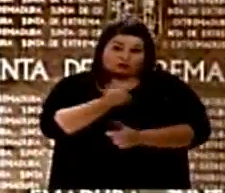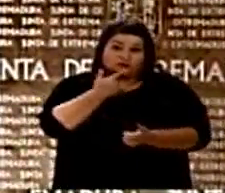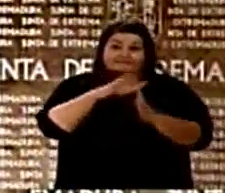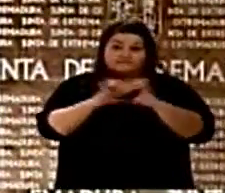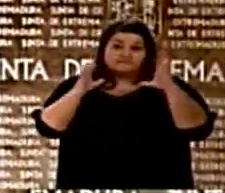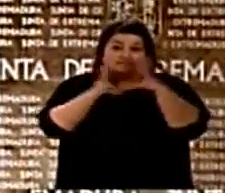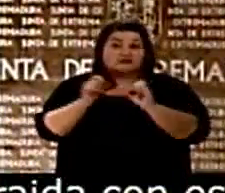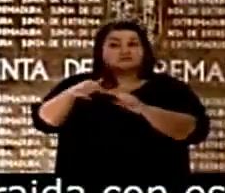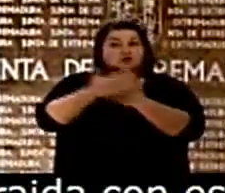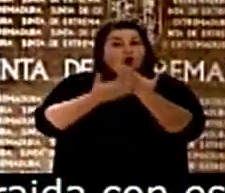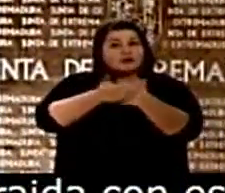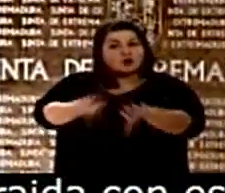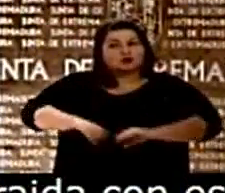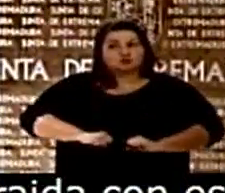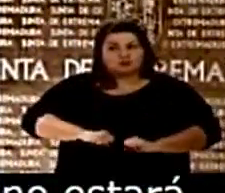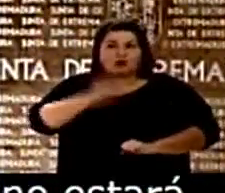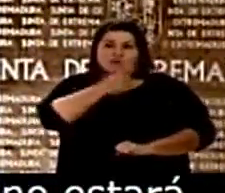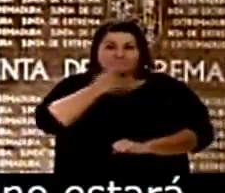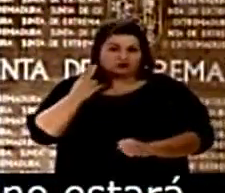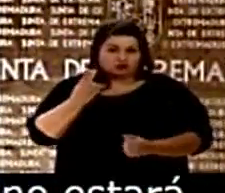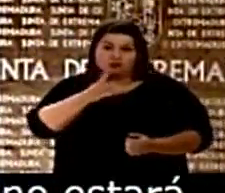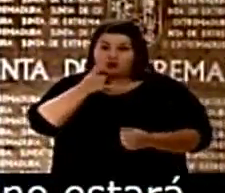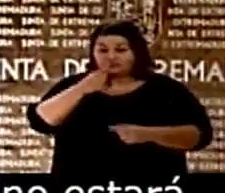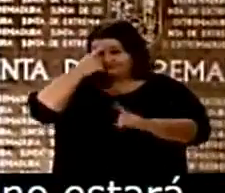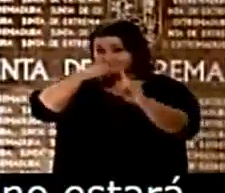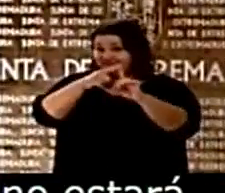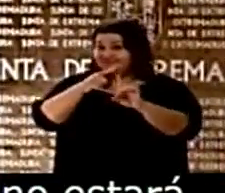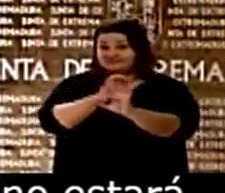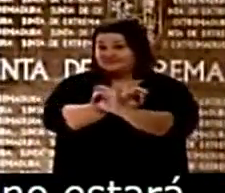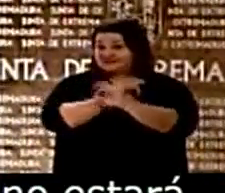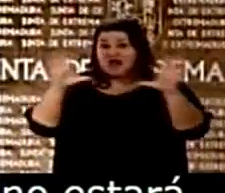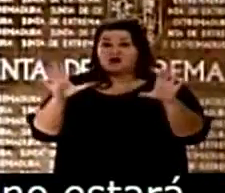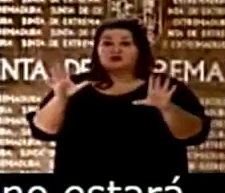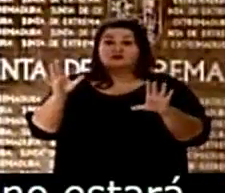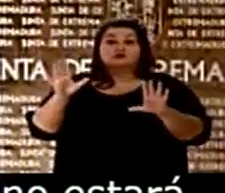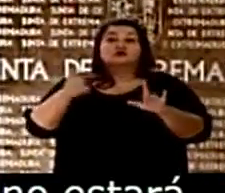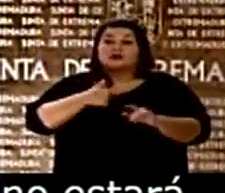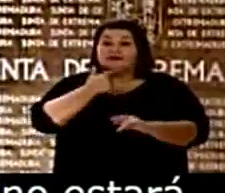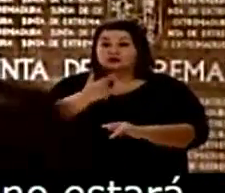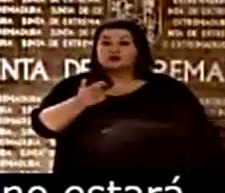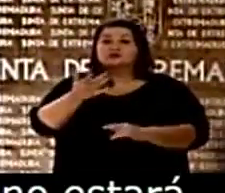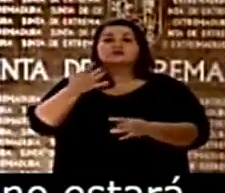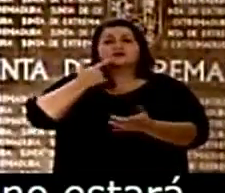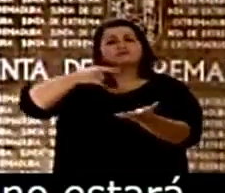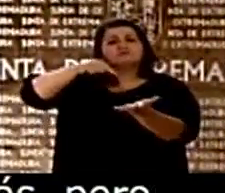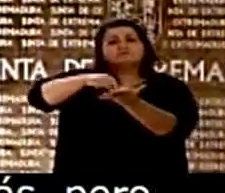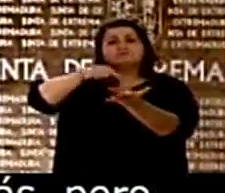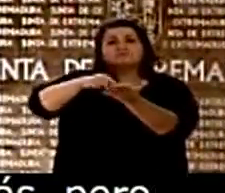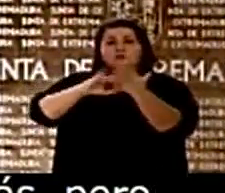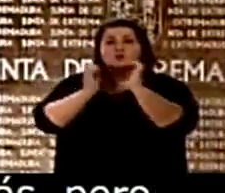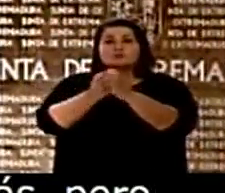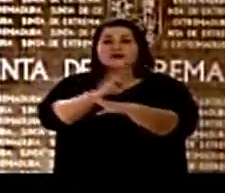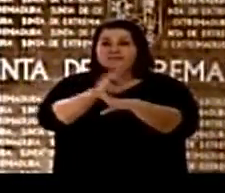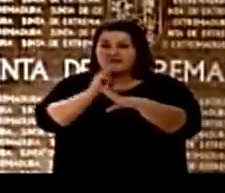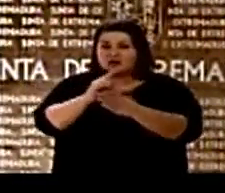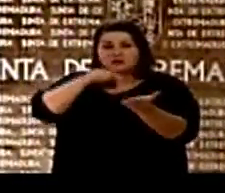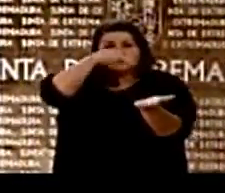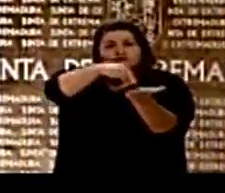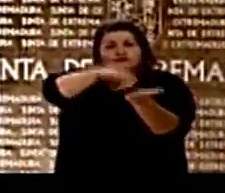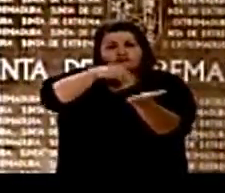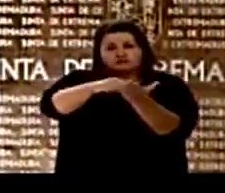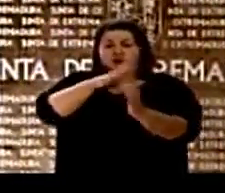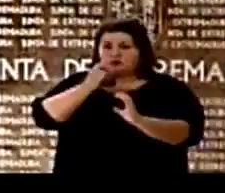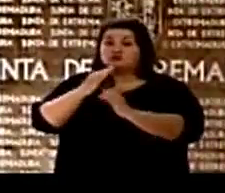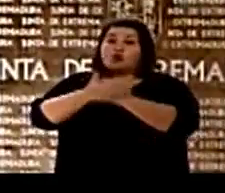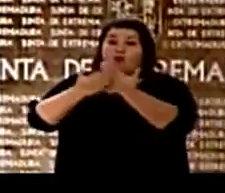deseo que este Gobierno asuma, por razones obvias. Dije desde el minuto 1 que si había sido exigente con los gobiernos del Partido Popular lo iba a ser más con los gobiernos del